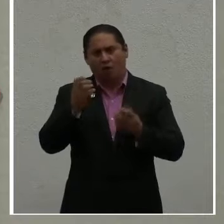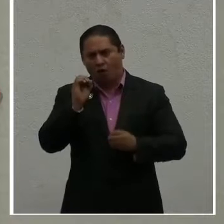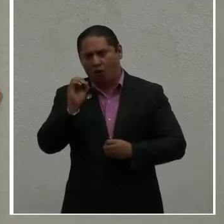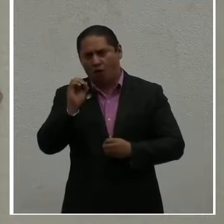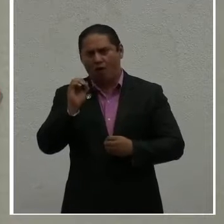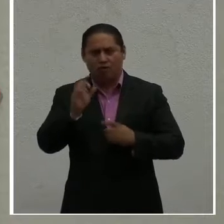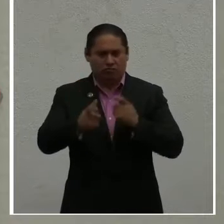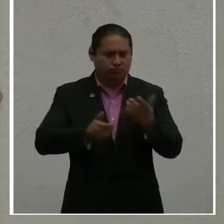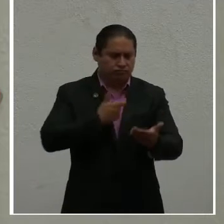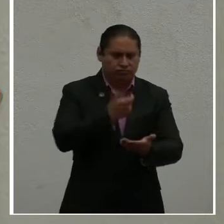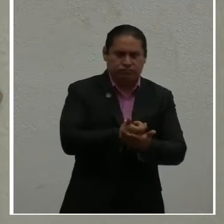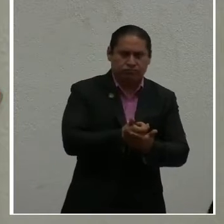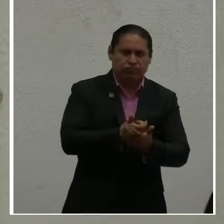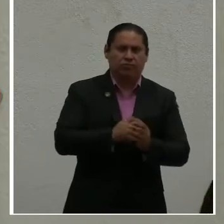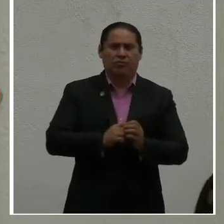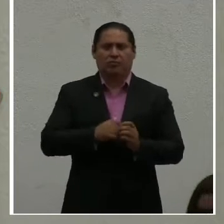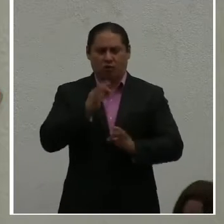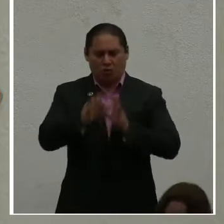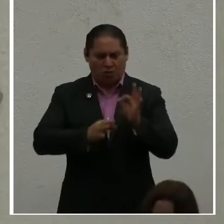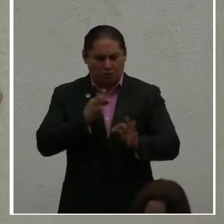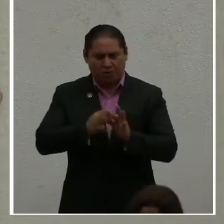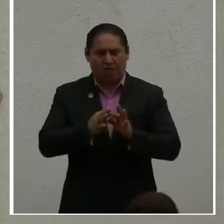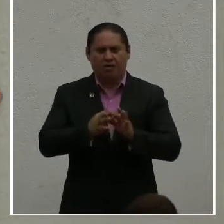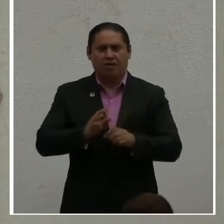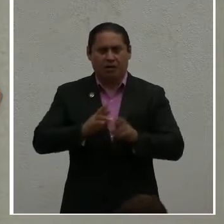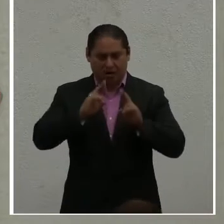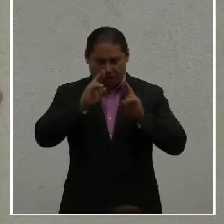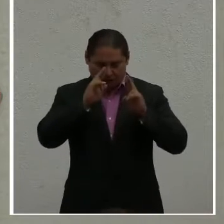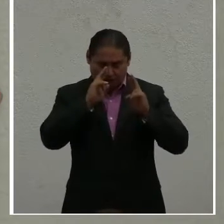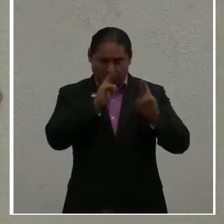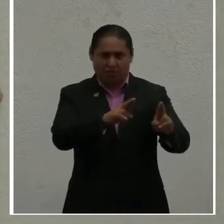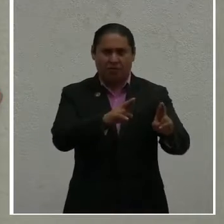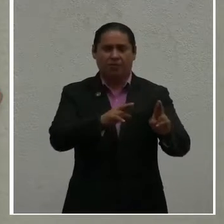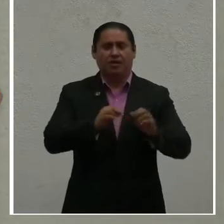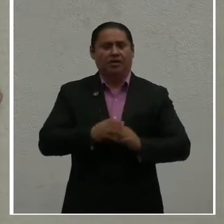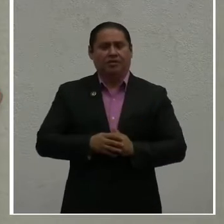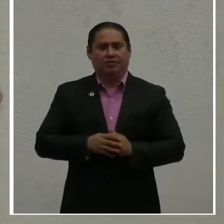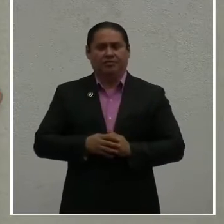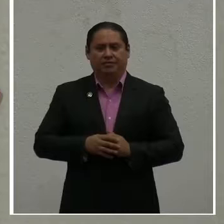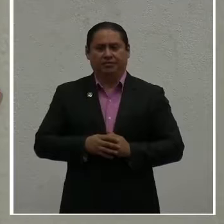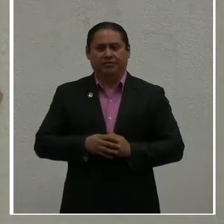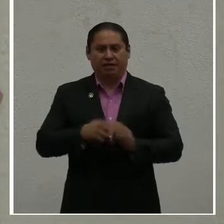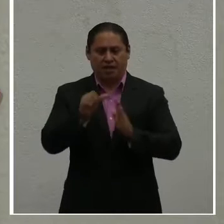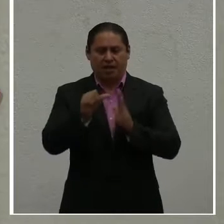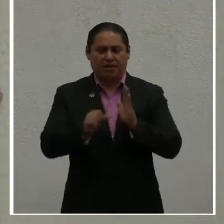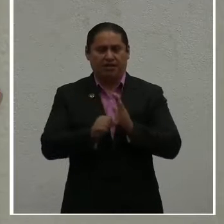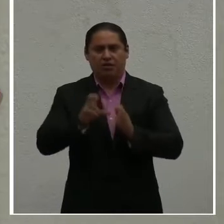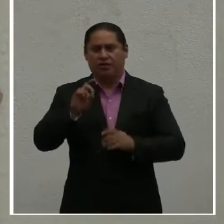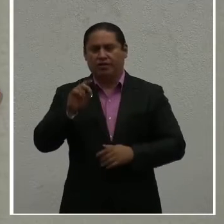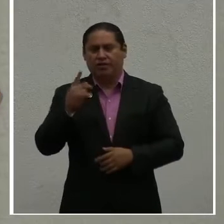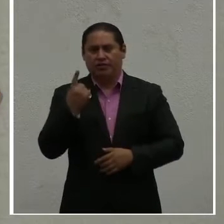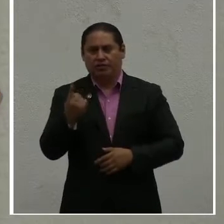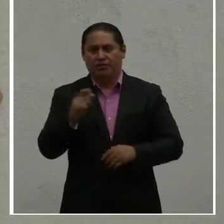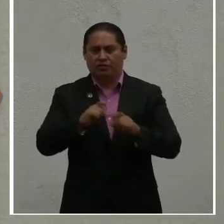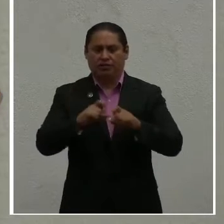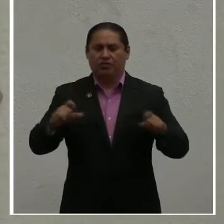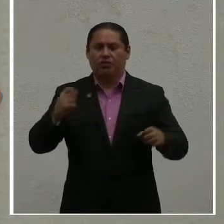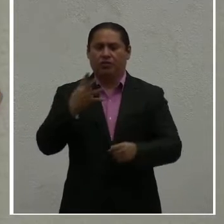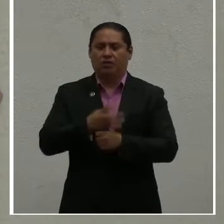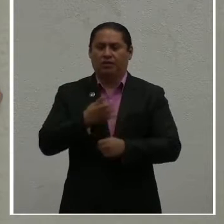cumpla con la máxima de respetar los principios tributarios establecidos en el artículo 31, fracción